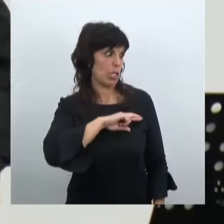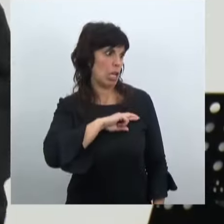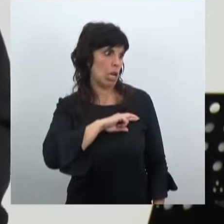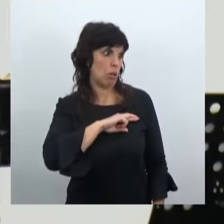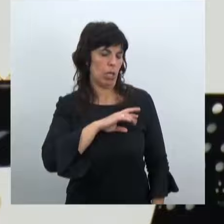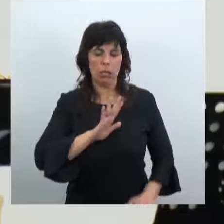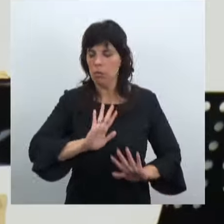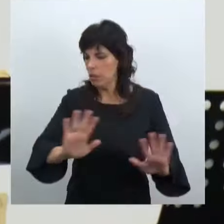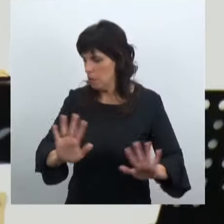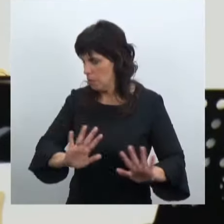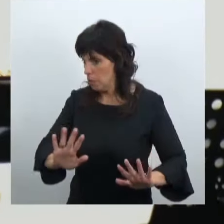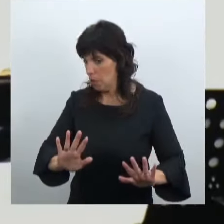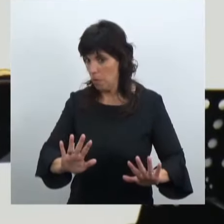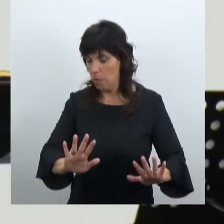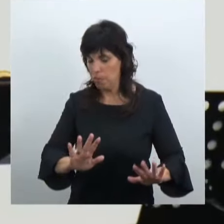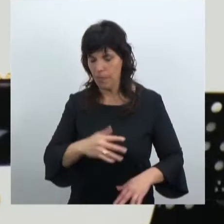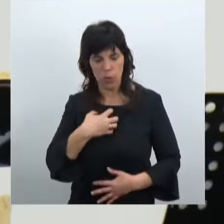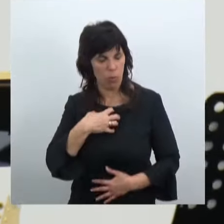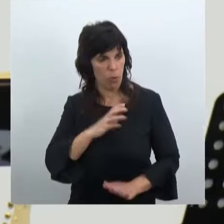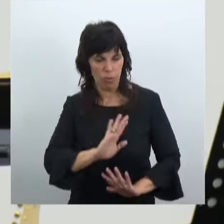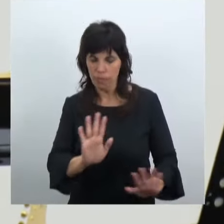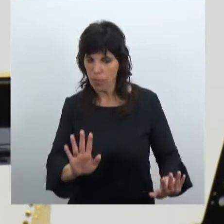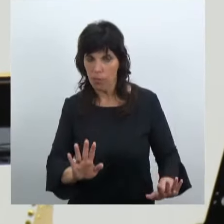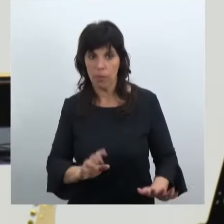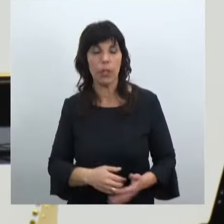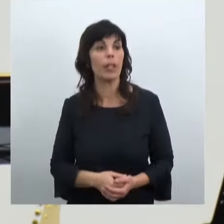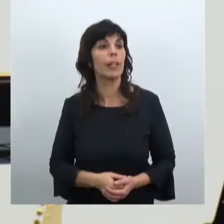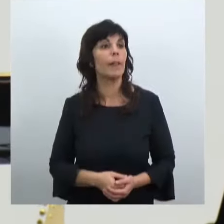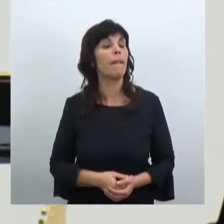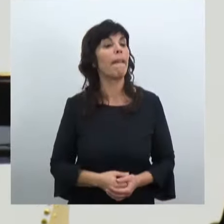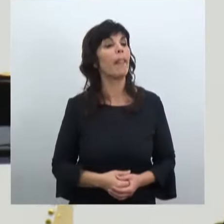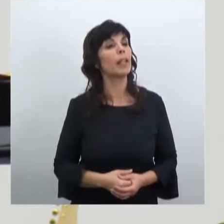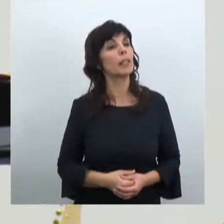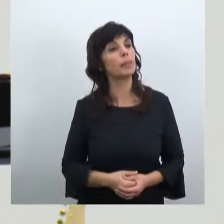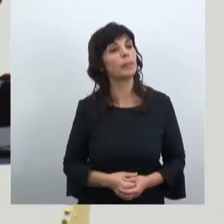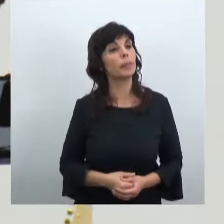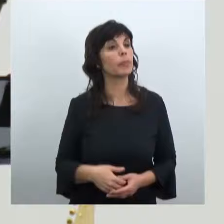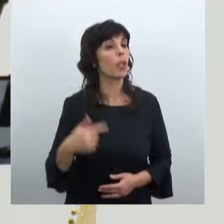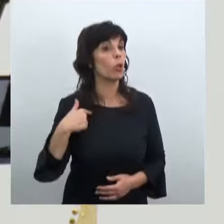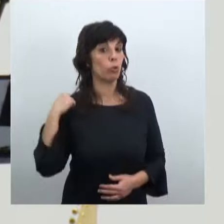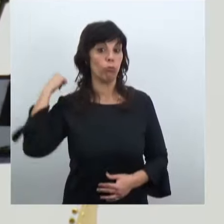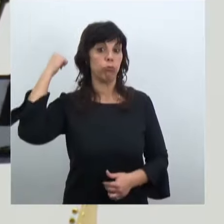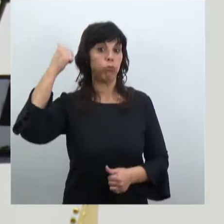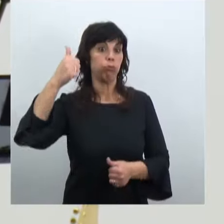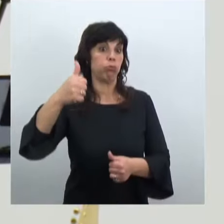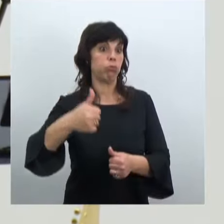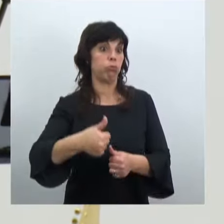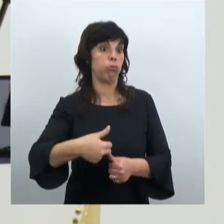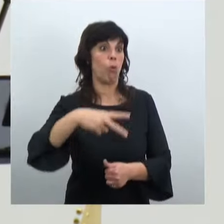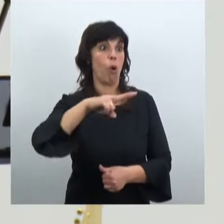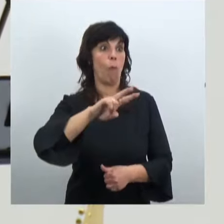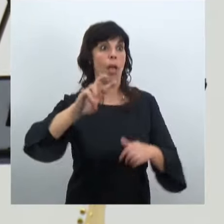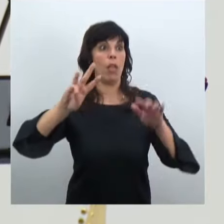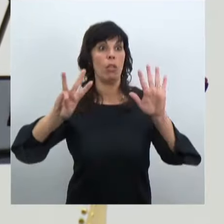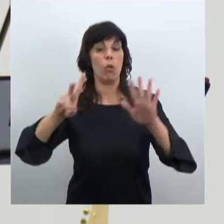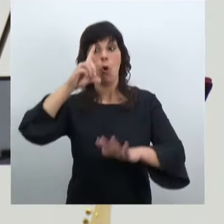otros. Estás hablando con un hombre que se levanta desde 28 años a las 3 y media de la mañana a